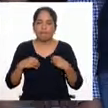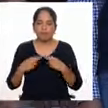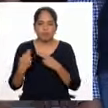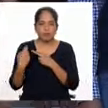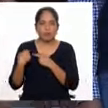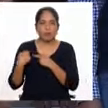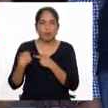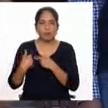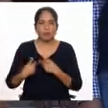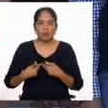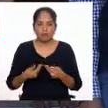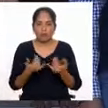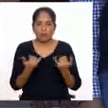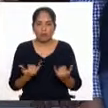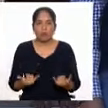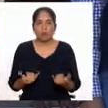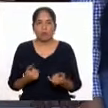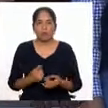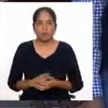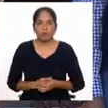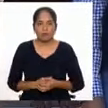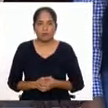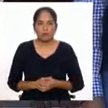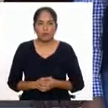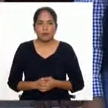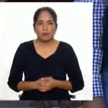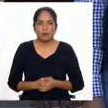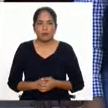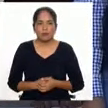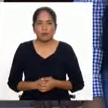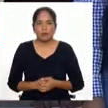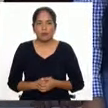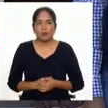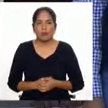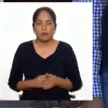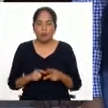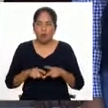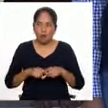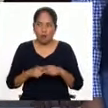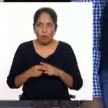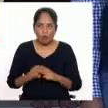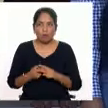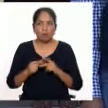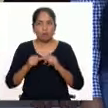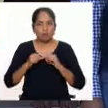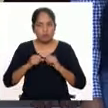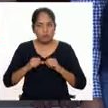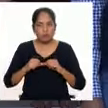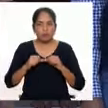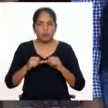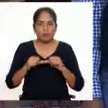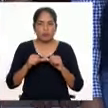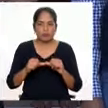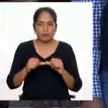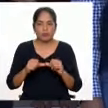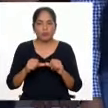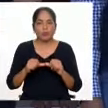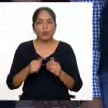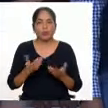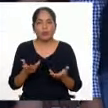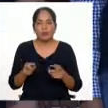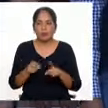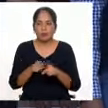esta invitación y vamos a continuar no solamente mirando la continuidad